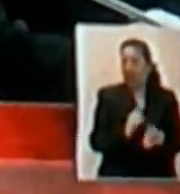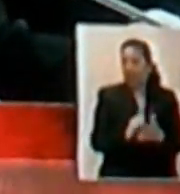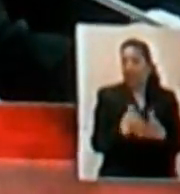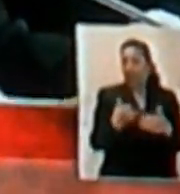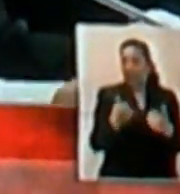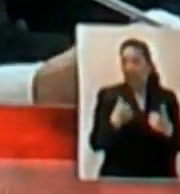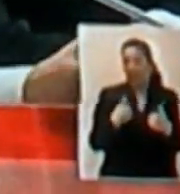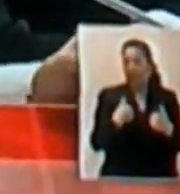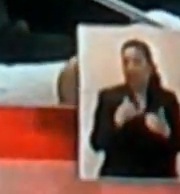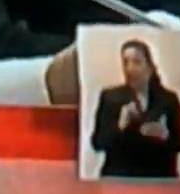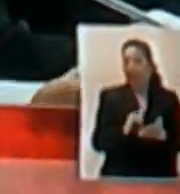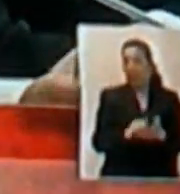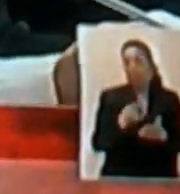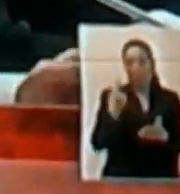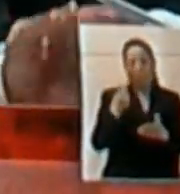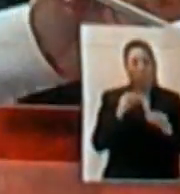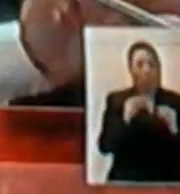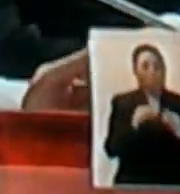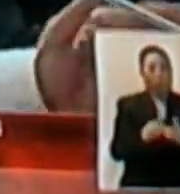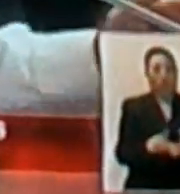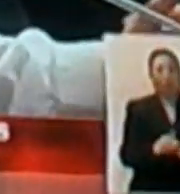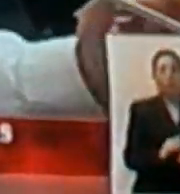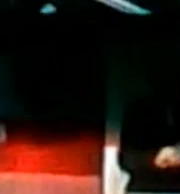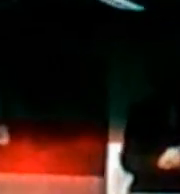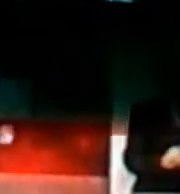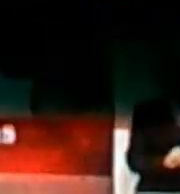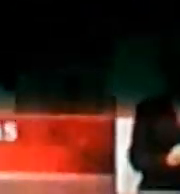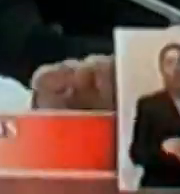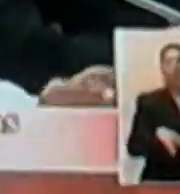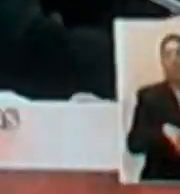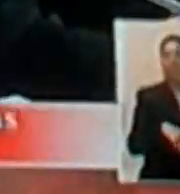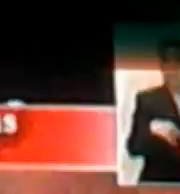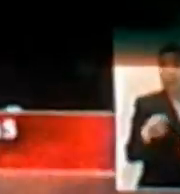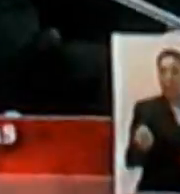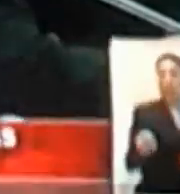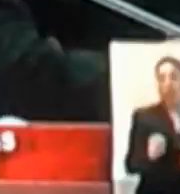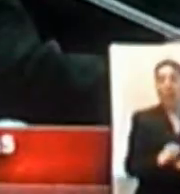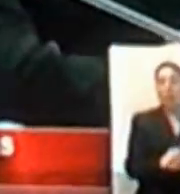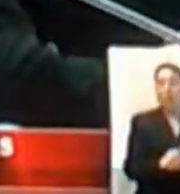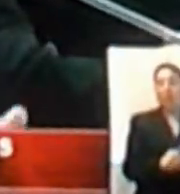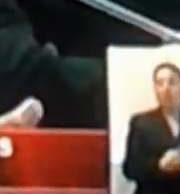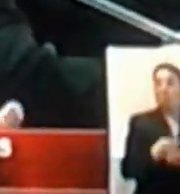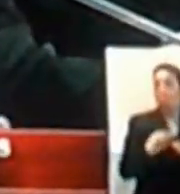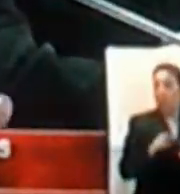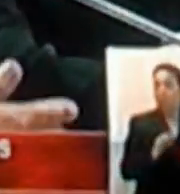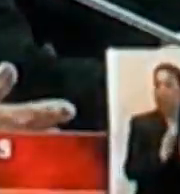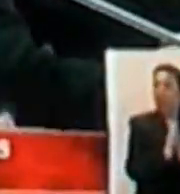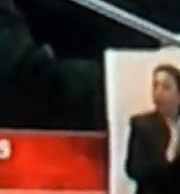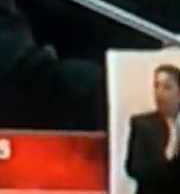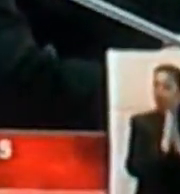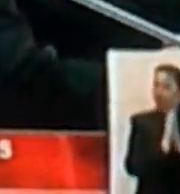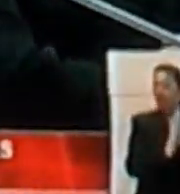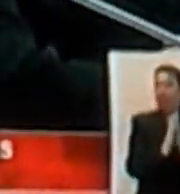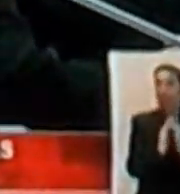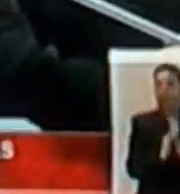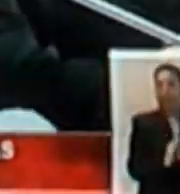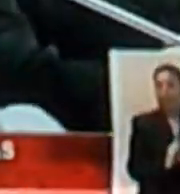por el contrario. Entonces creo que el primer punto de partida es sacar adelante una ley de promoción y nos satisface